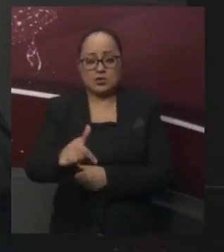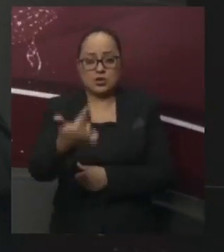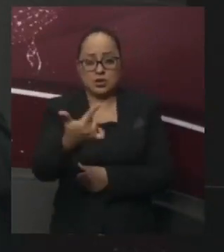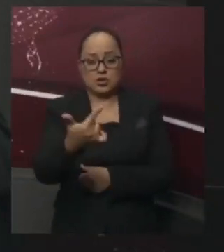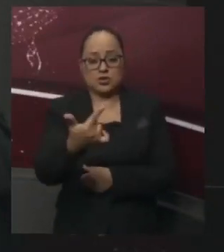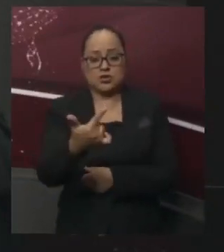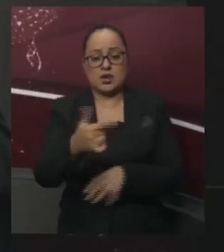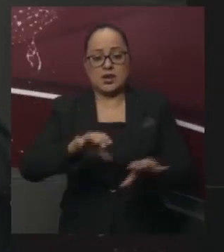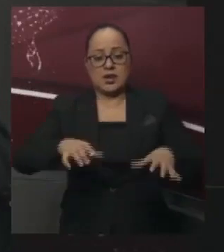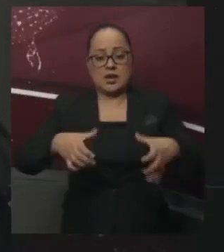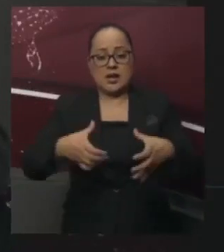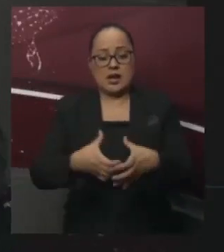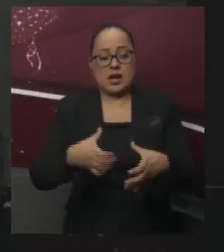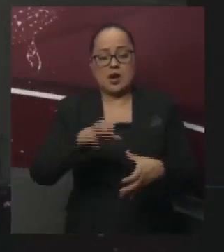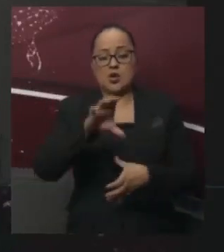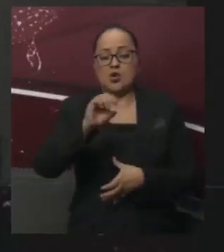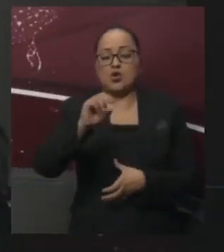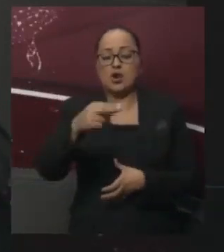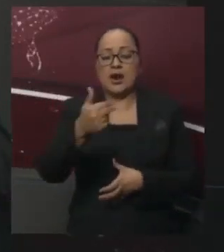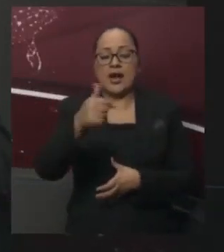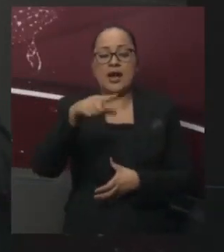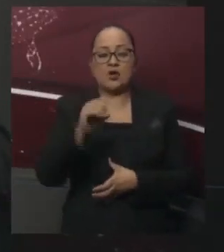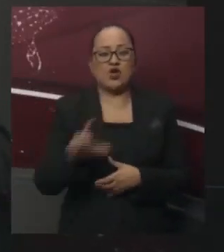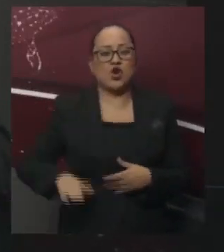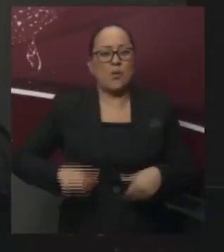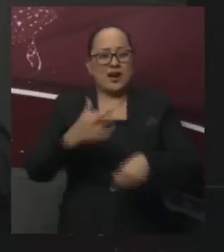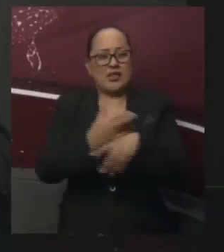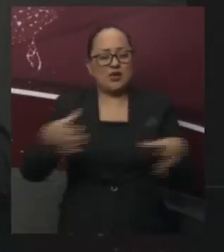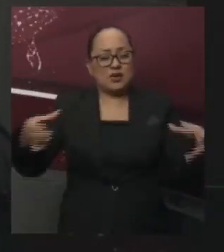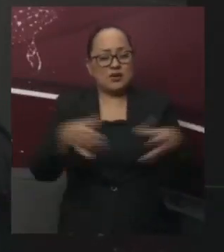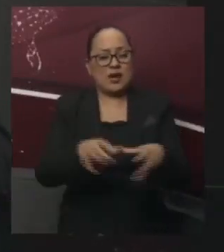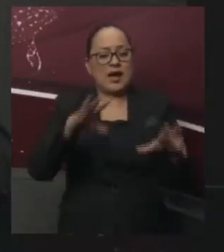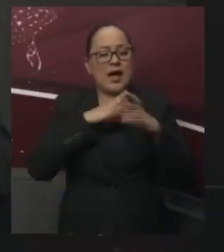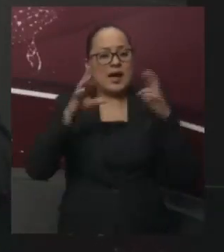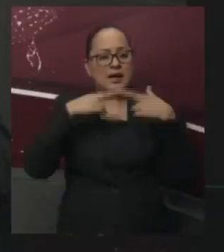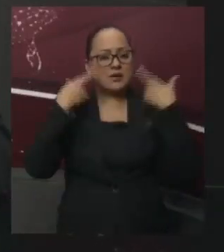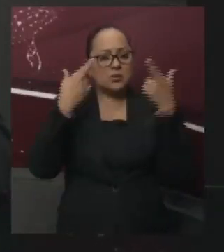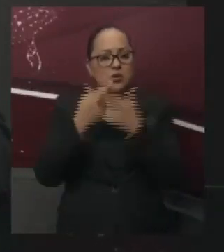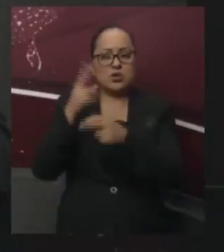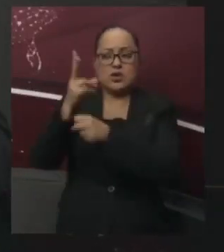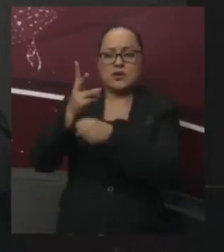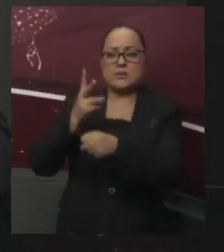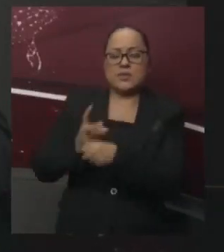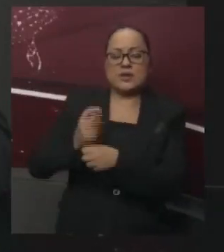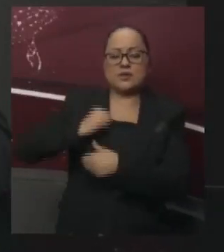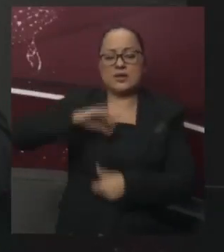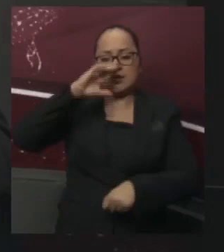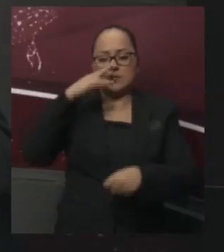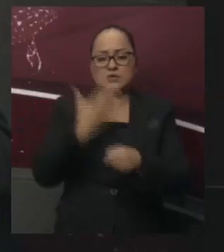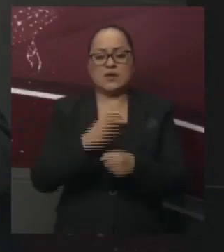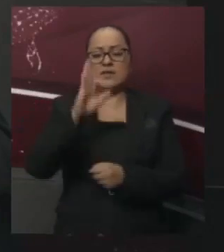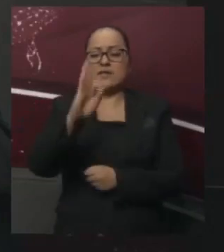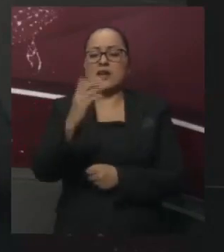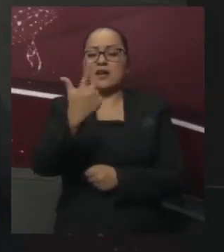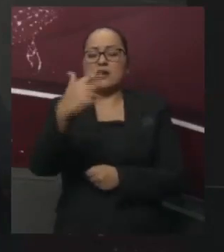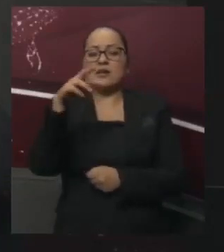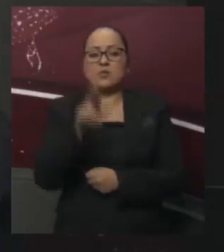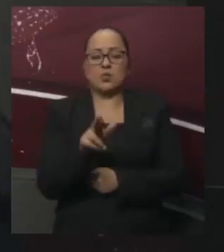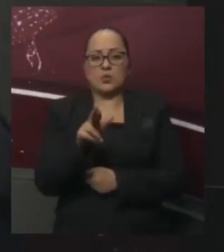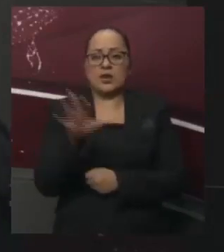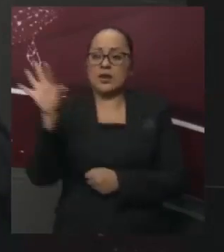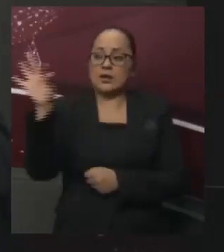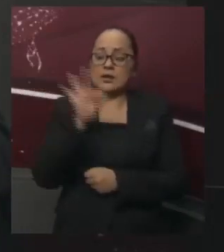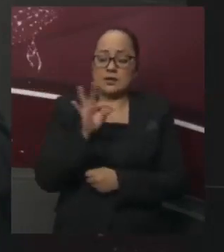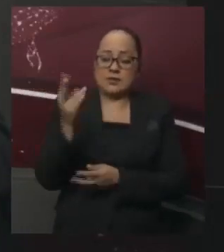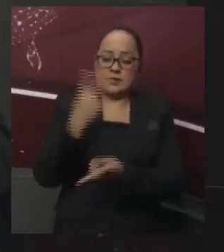la Conferencia Nacional de Gobernadores, la CONAGO, sesionó invitando al Fiscal General de la República, y dentro